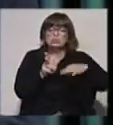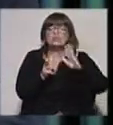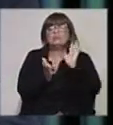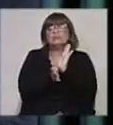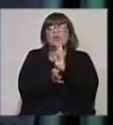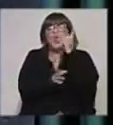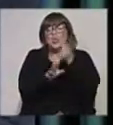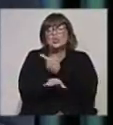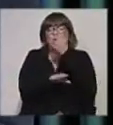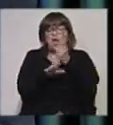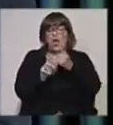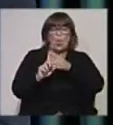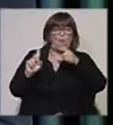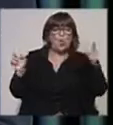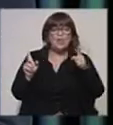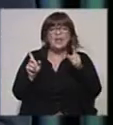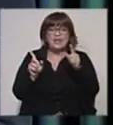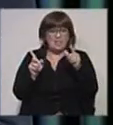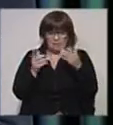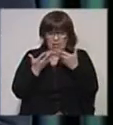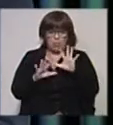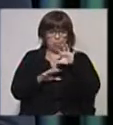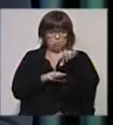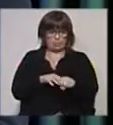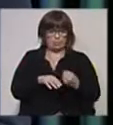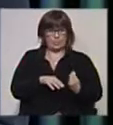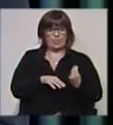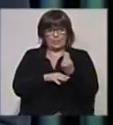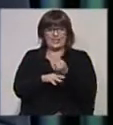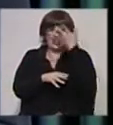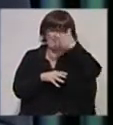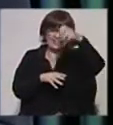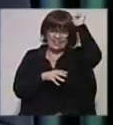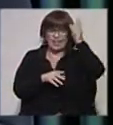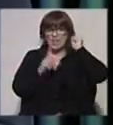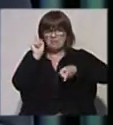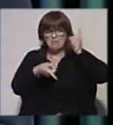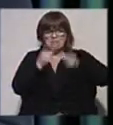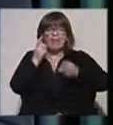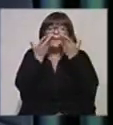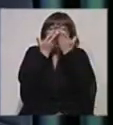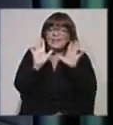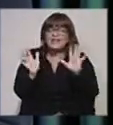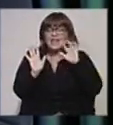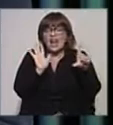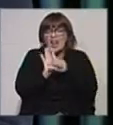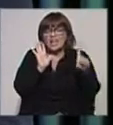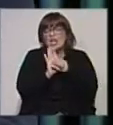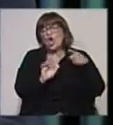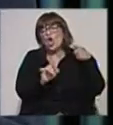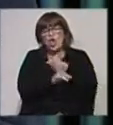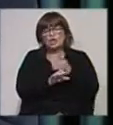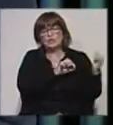hora, fue a los pocos días de que Trump asume, empieza a imponer esta serie de leyes